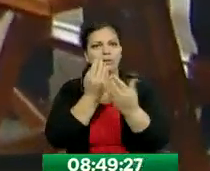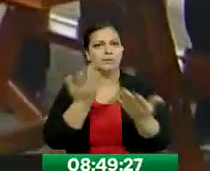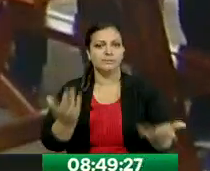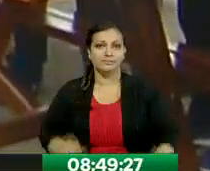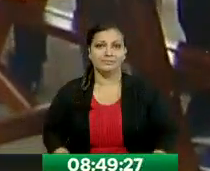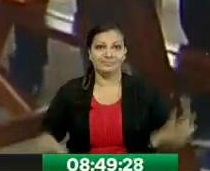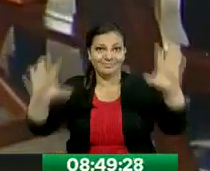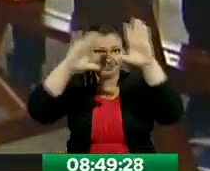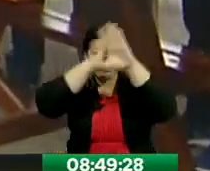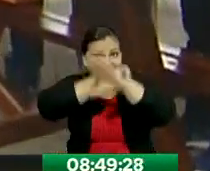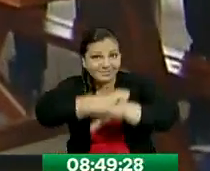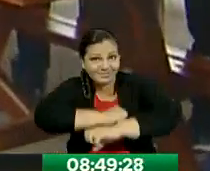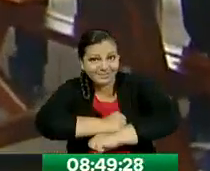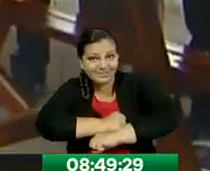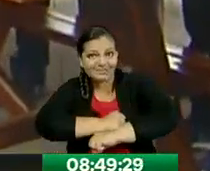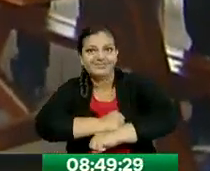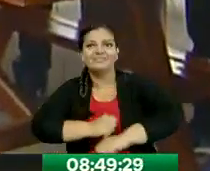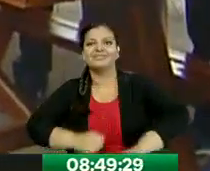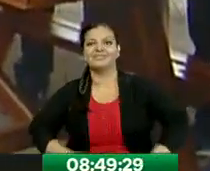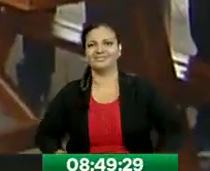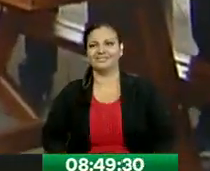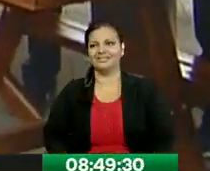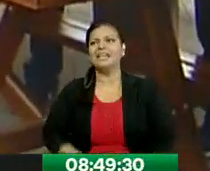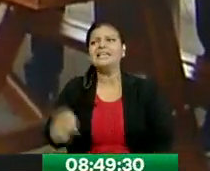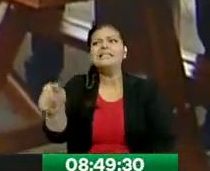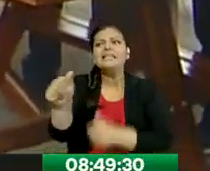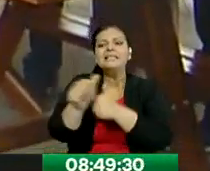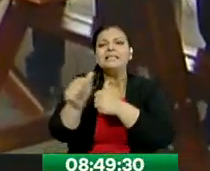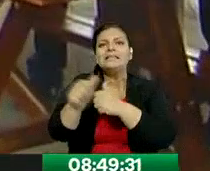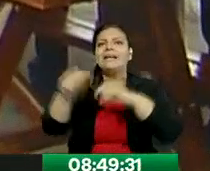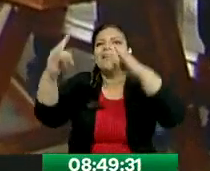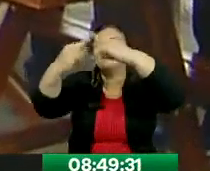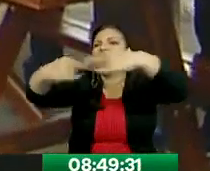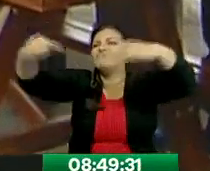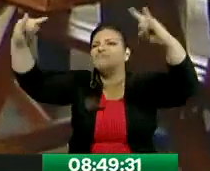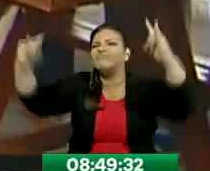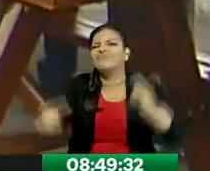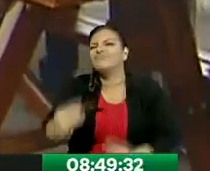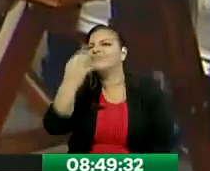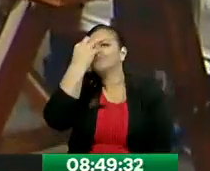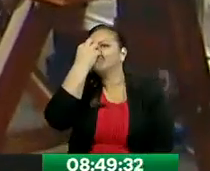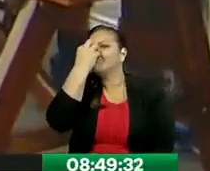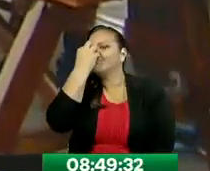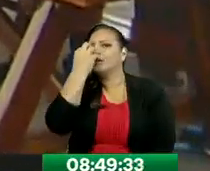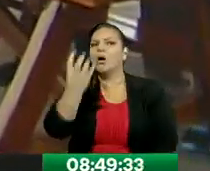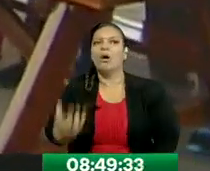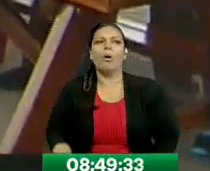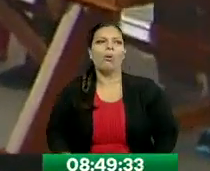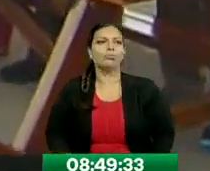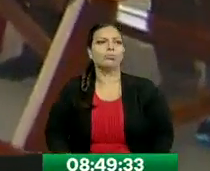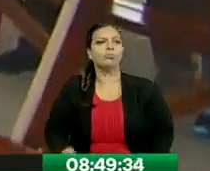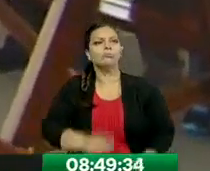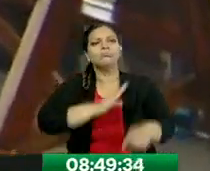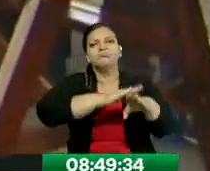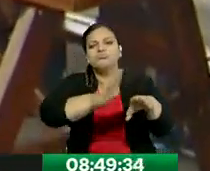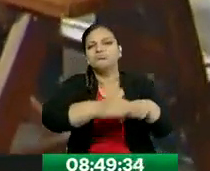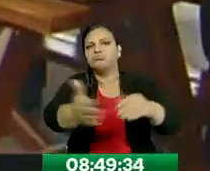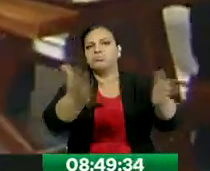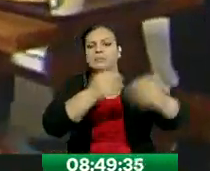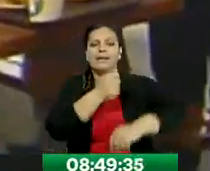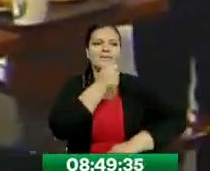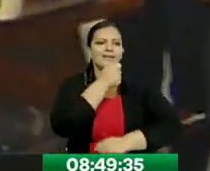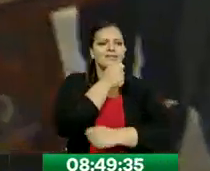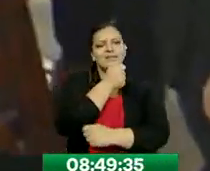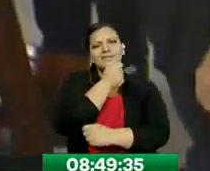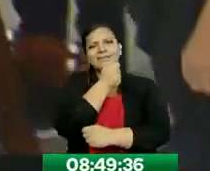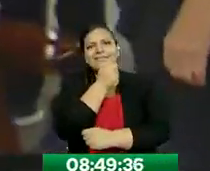el circo, un circo aquí cercano, también tenemos artistas invitados. Tenemos show para niños, show